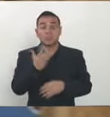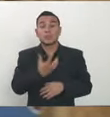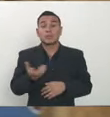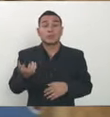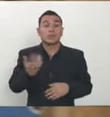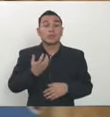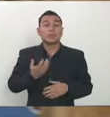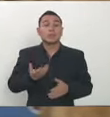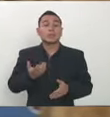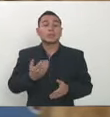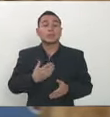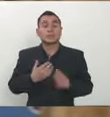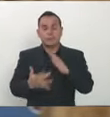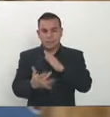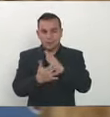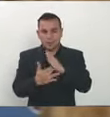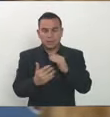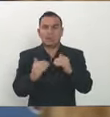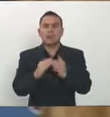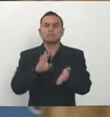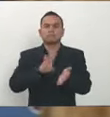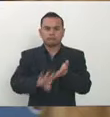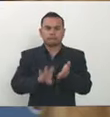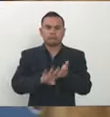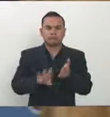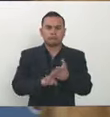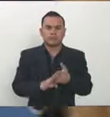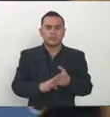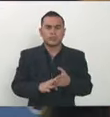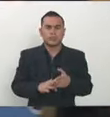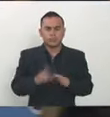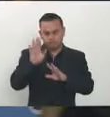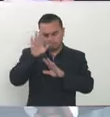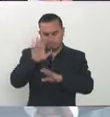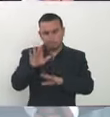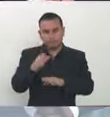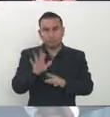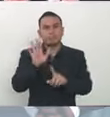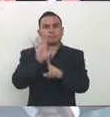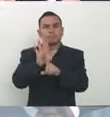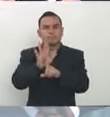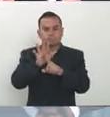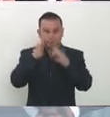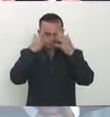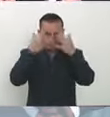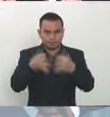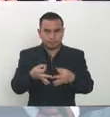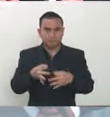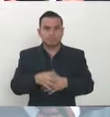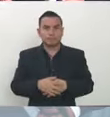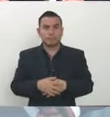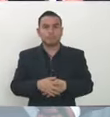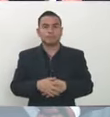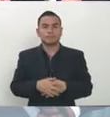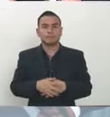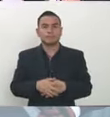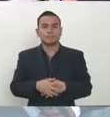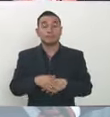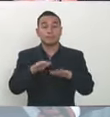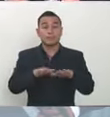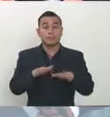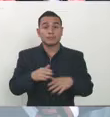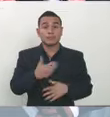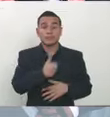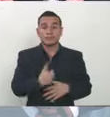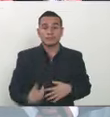capacidades técnicas y financieras, vamos a dar cumplimiento a nuestras obligaciones y a los compromisos adquiridos. Muchas